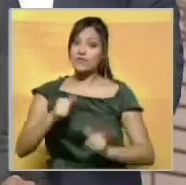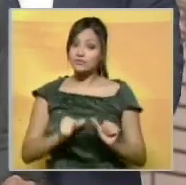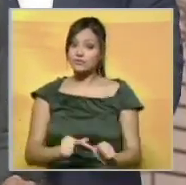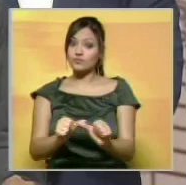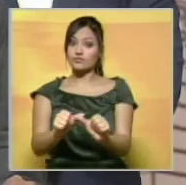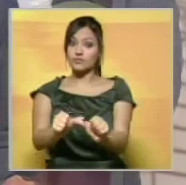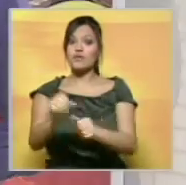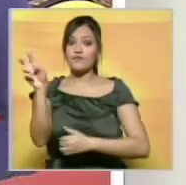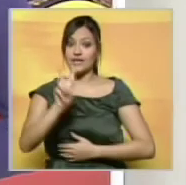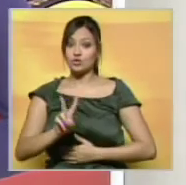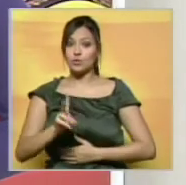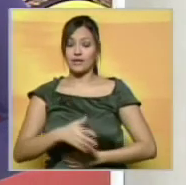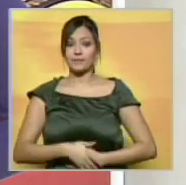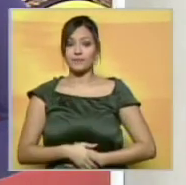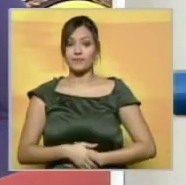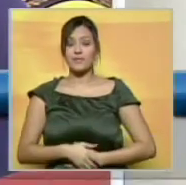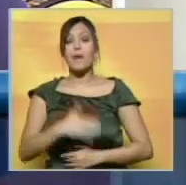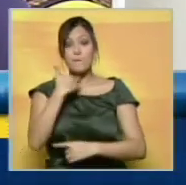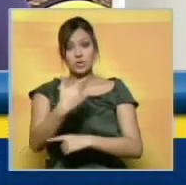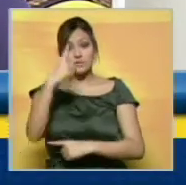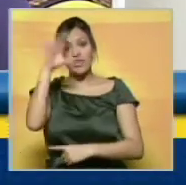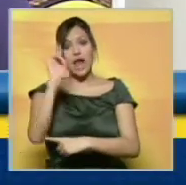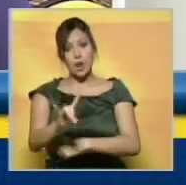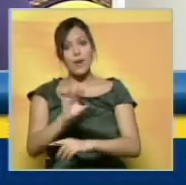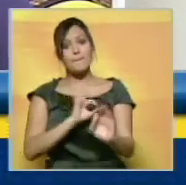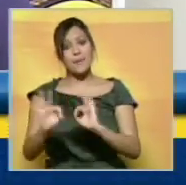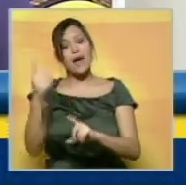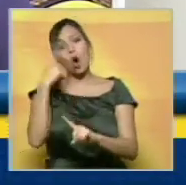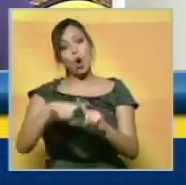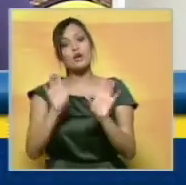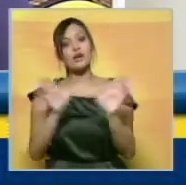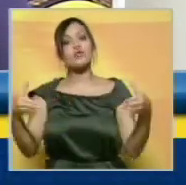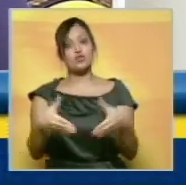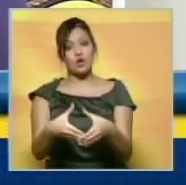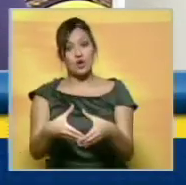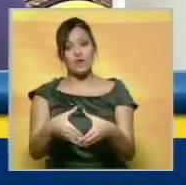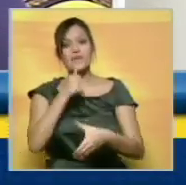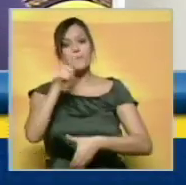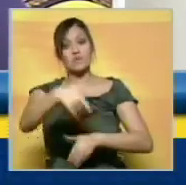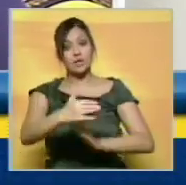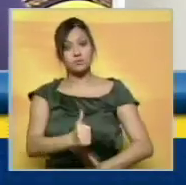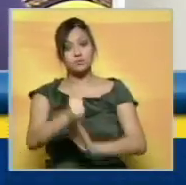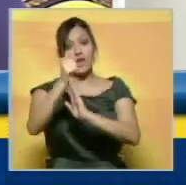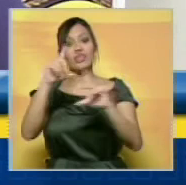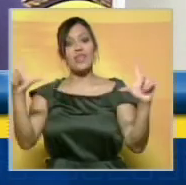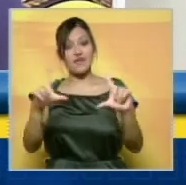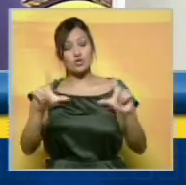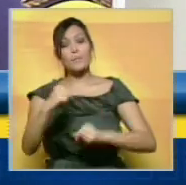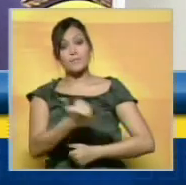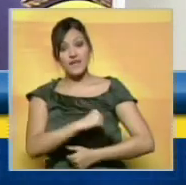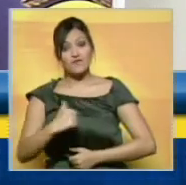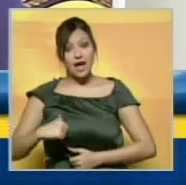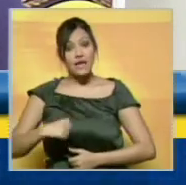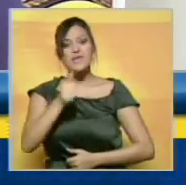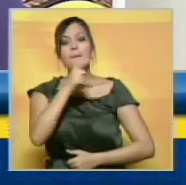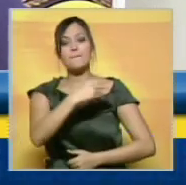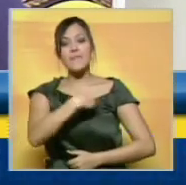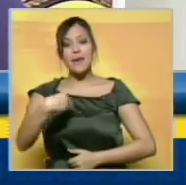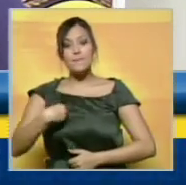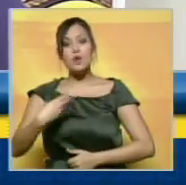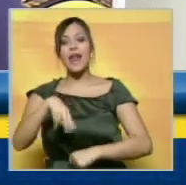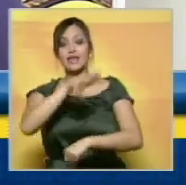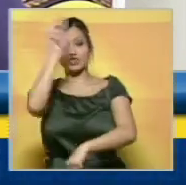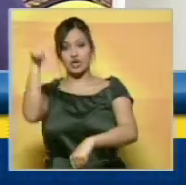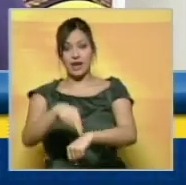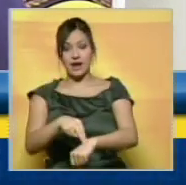nuestra Venezuela. Para el próximo lunes está prevista otra reunión entre los representantes de las televisoras privadas y los miembros del Ejecutivo